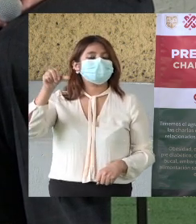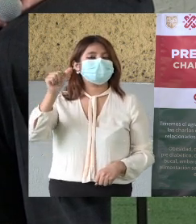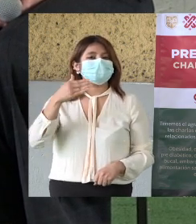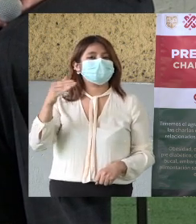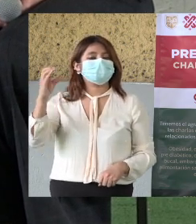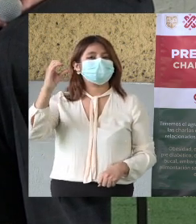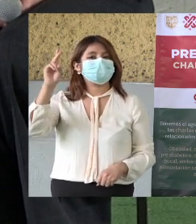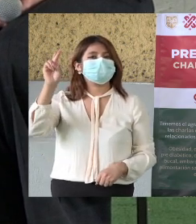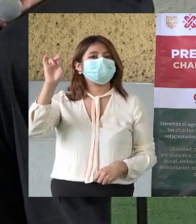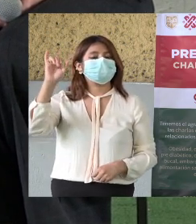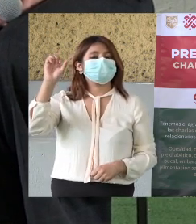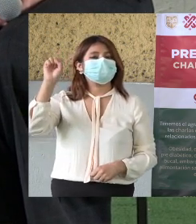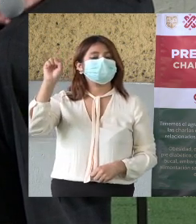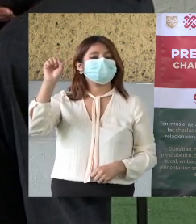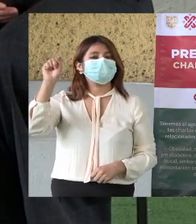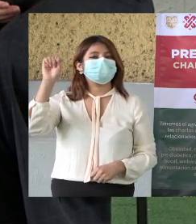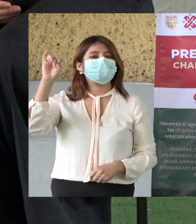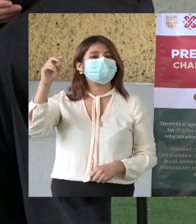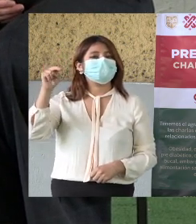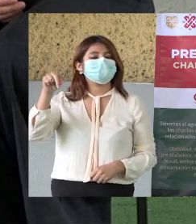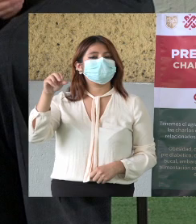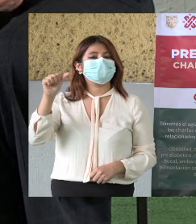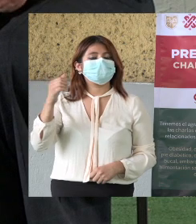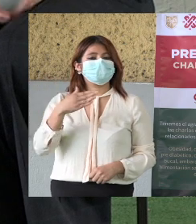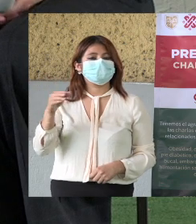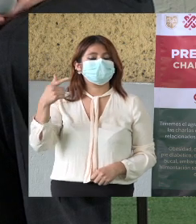García Ulloa. Bienvenida, doctora,